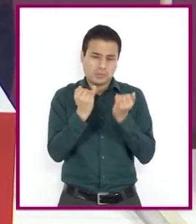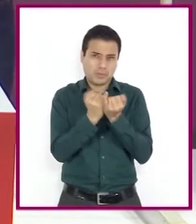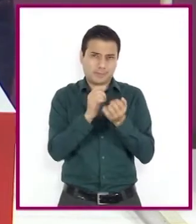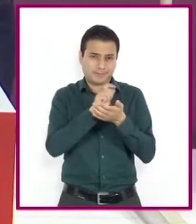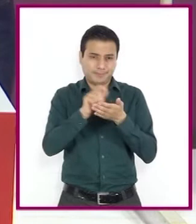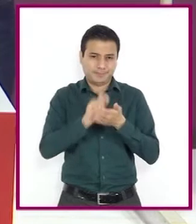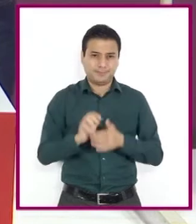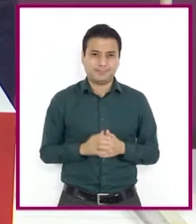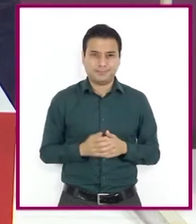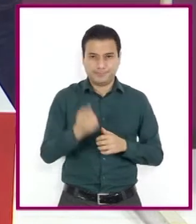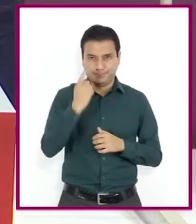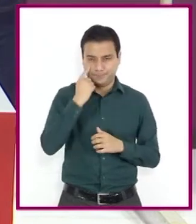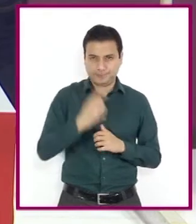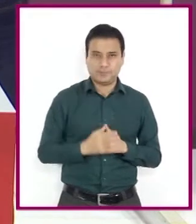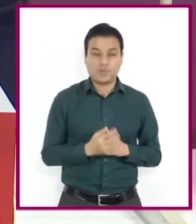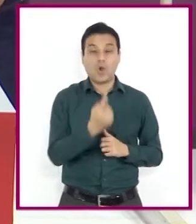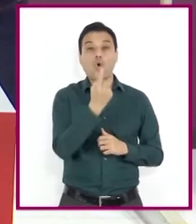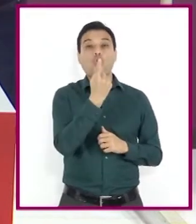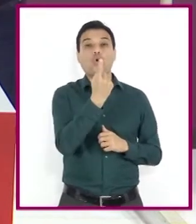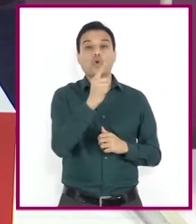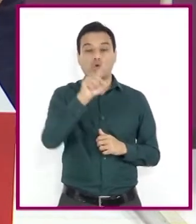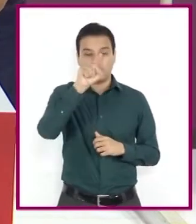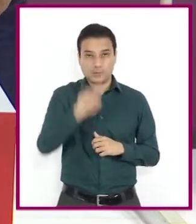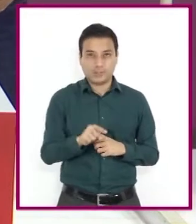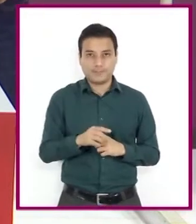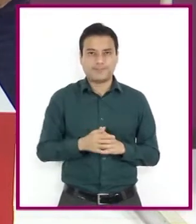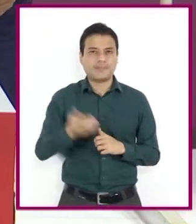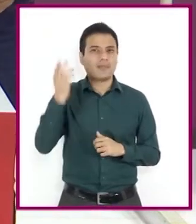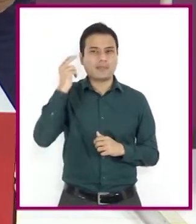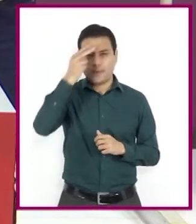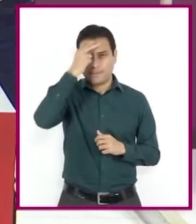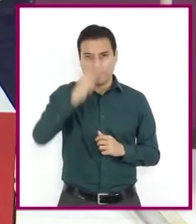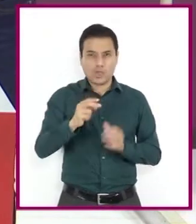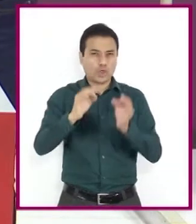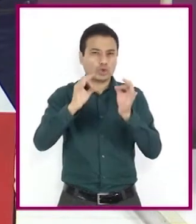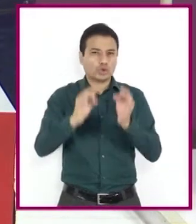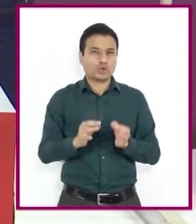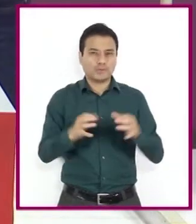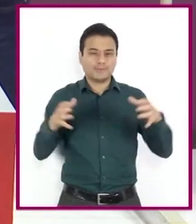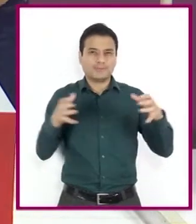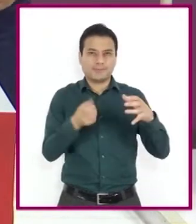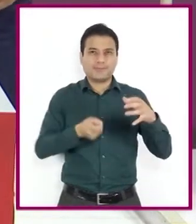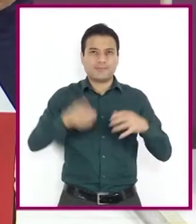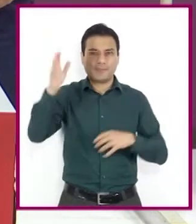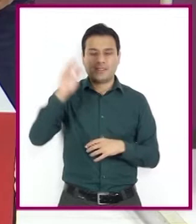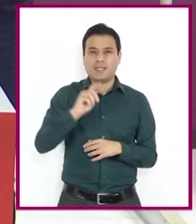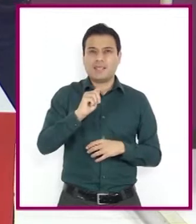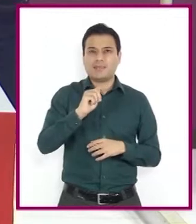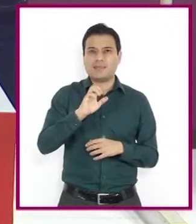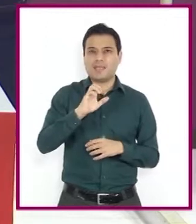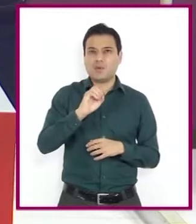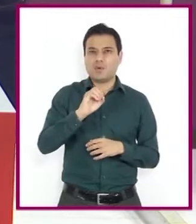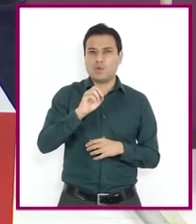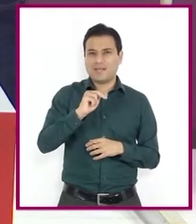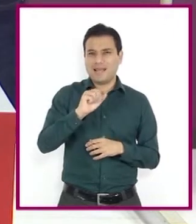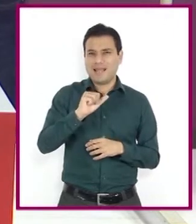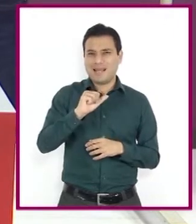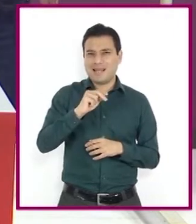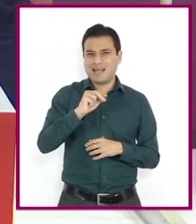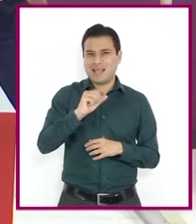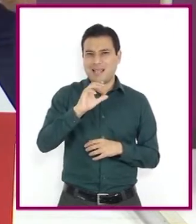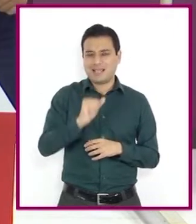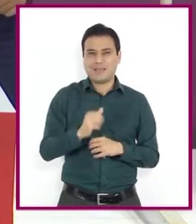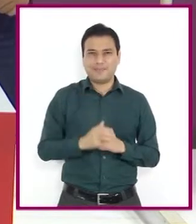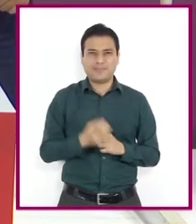Uno horizontal. En el México prehispánico se llamaban Teonanácatl, Peyote y Ololiuqui. Eran utilizados con